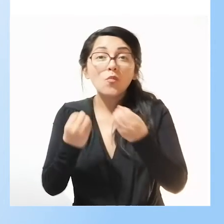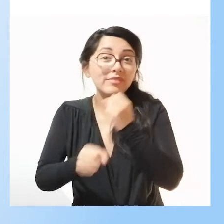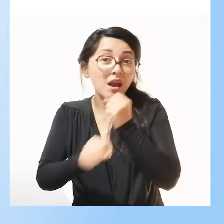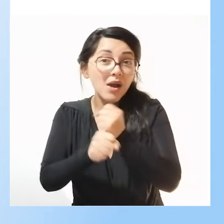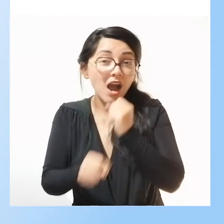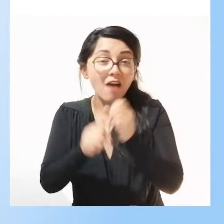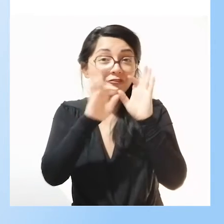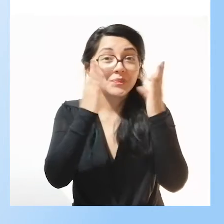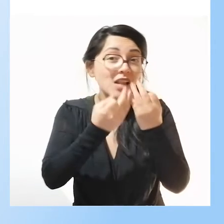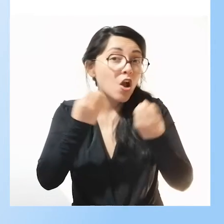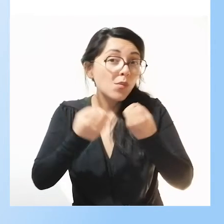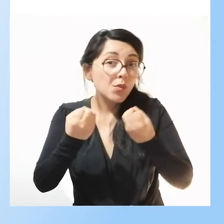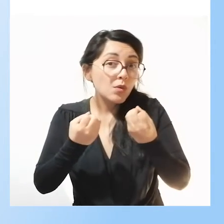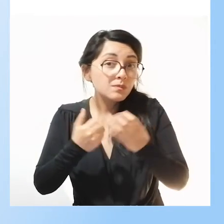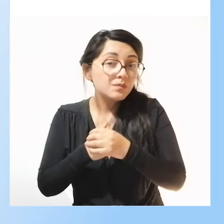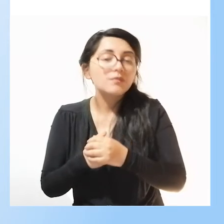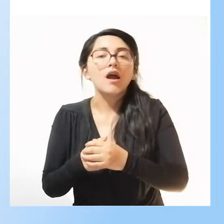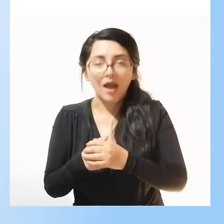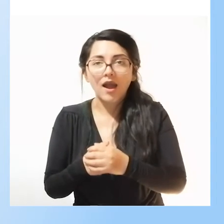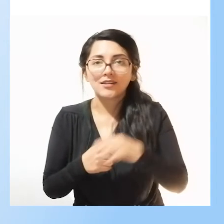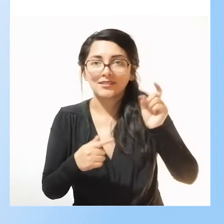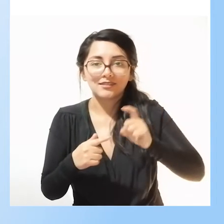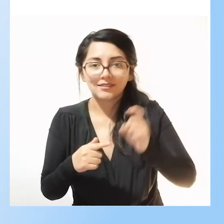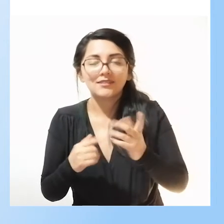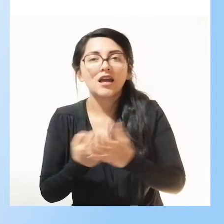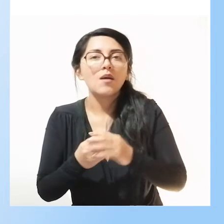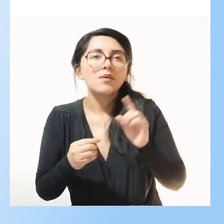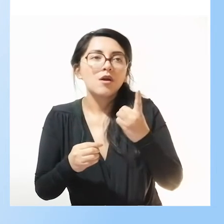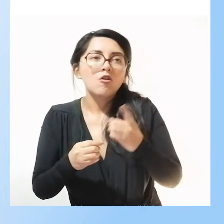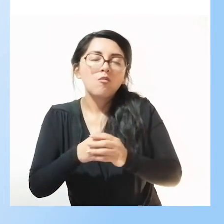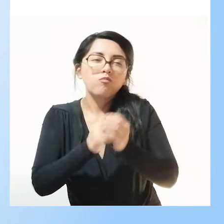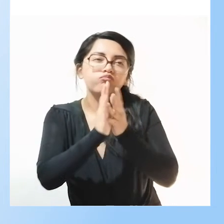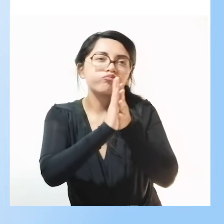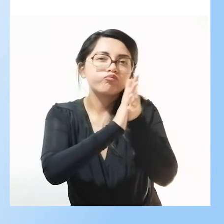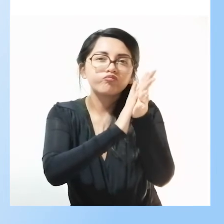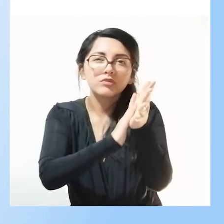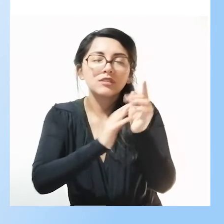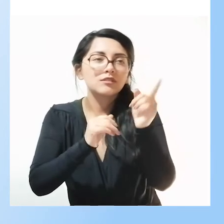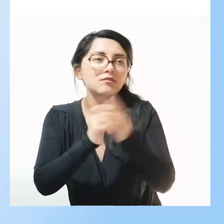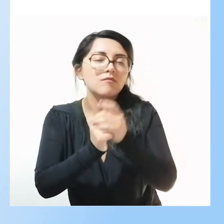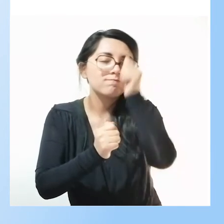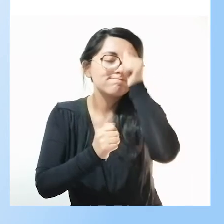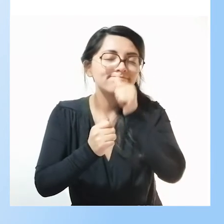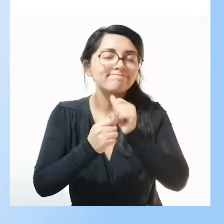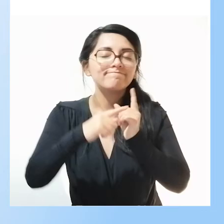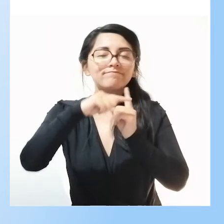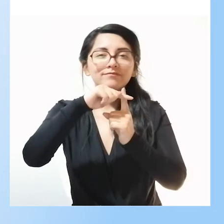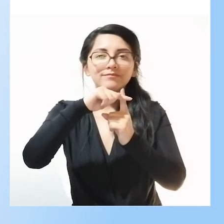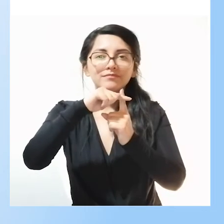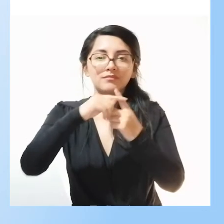con la familia tienen que tener una perspectiva resiliente. Tenemos que conseguir que la